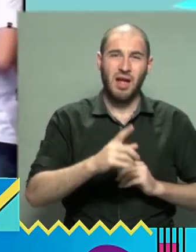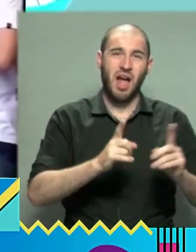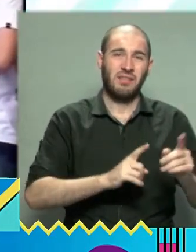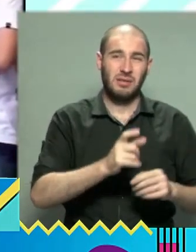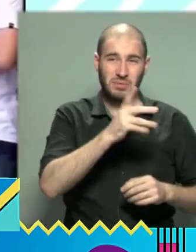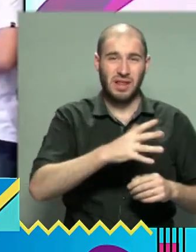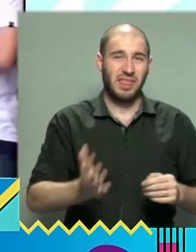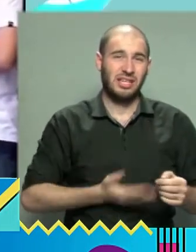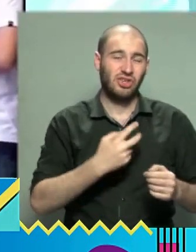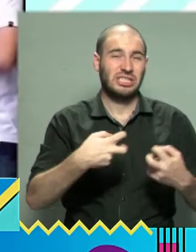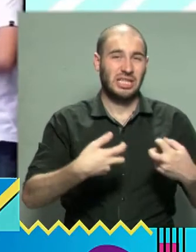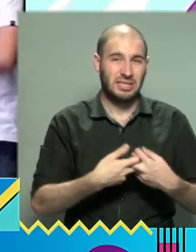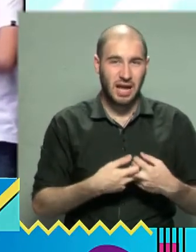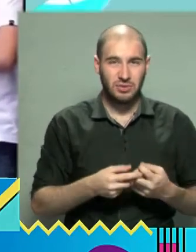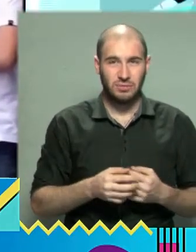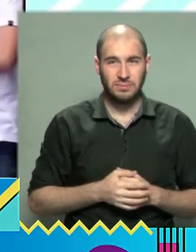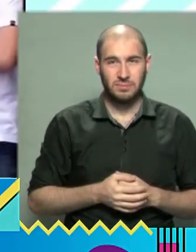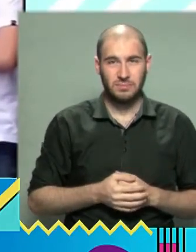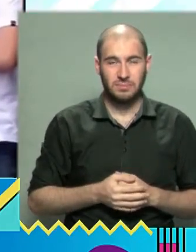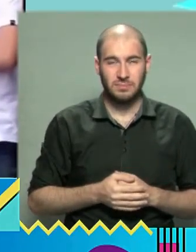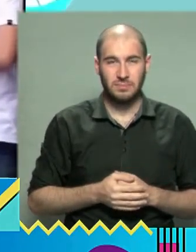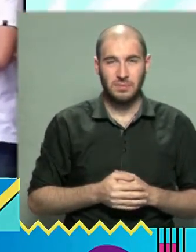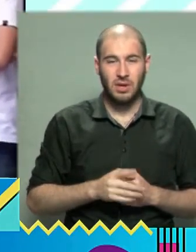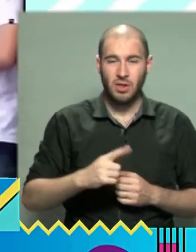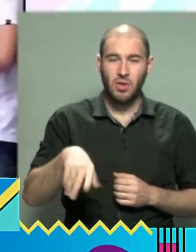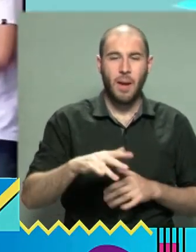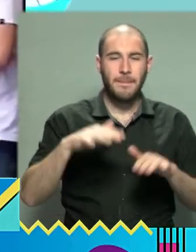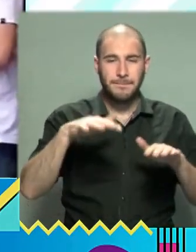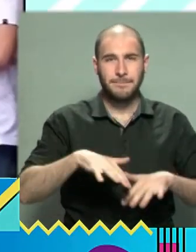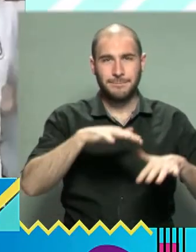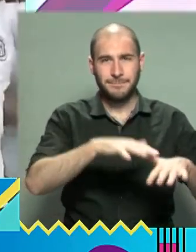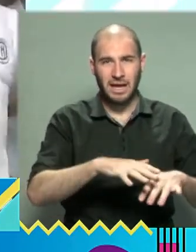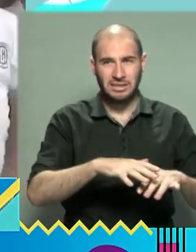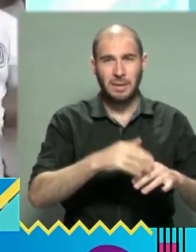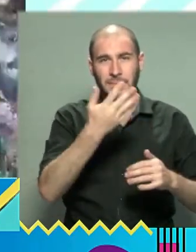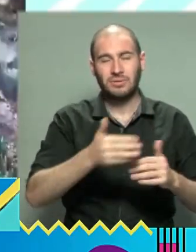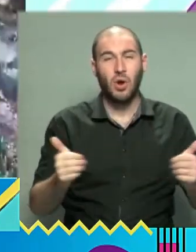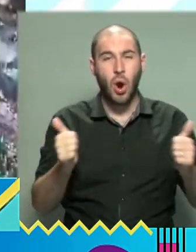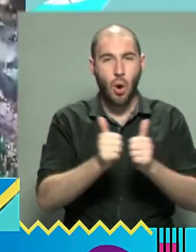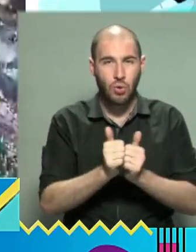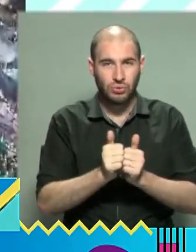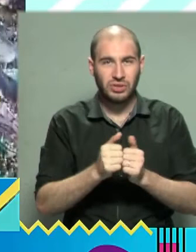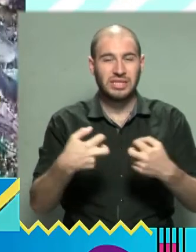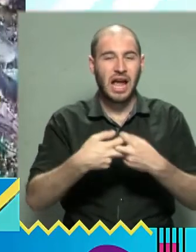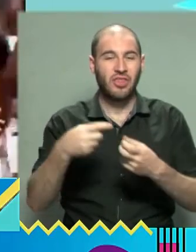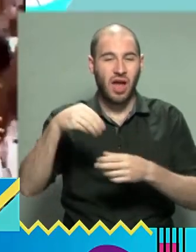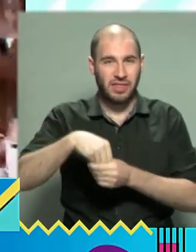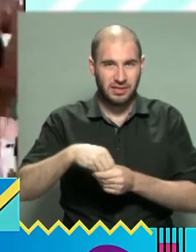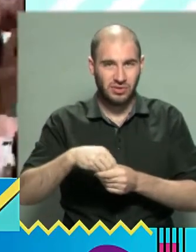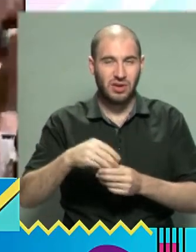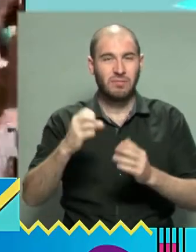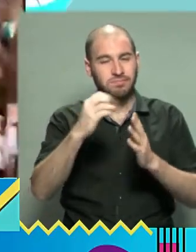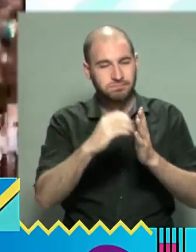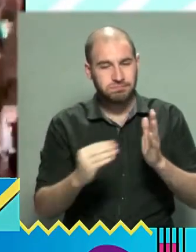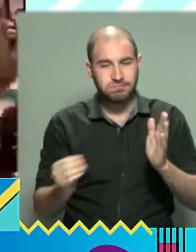eran dirigentes sindicales que, estaban marchando con quienes los acompañaban en el sindicato, en sus propias